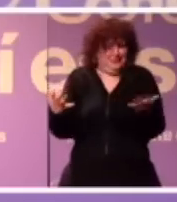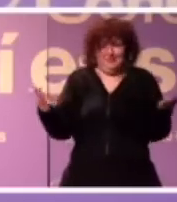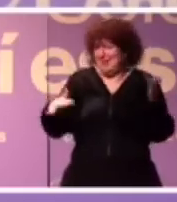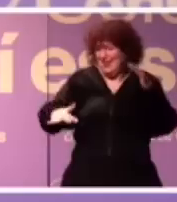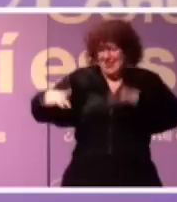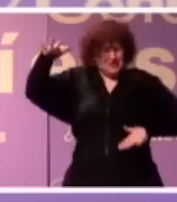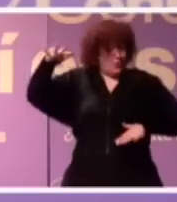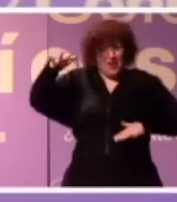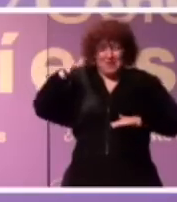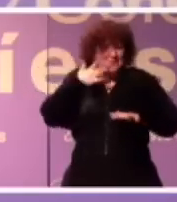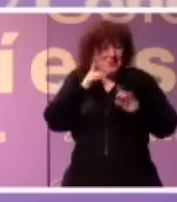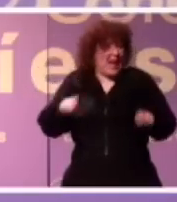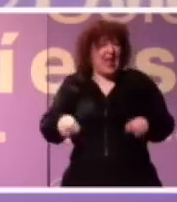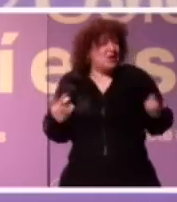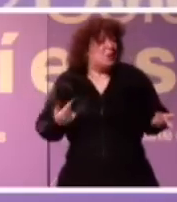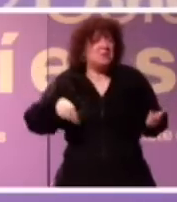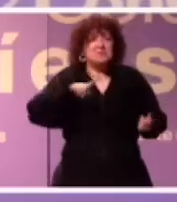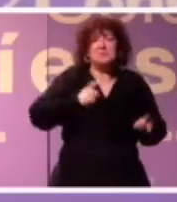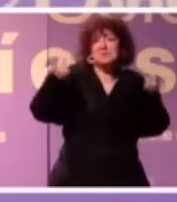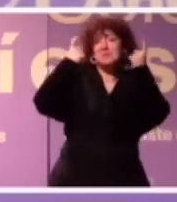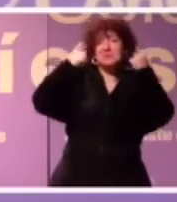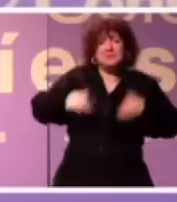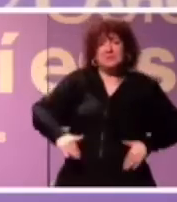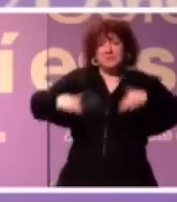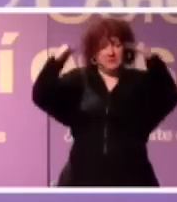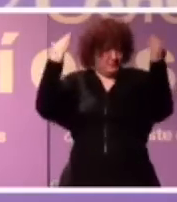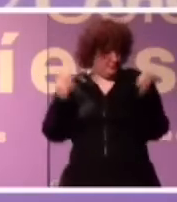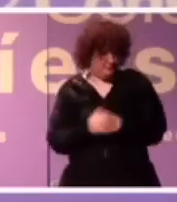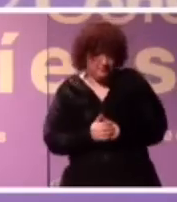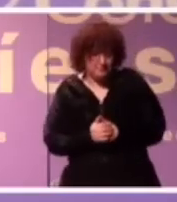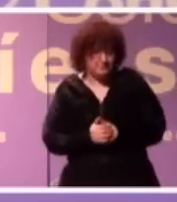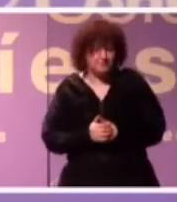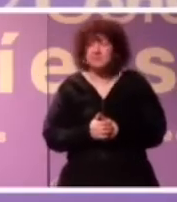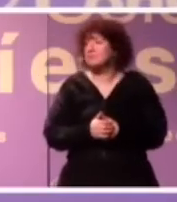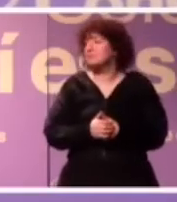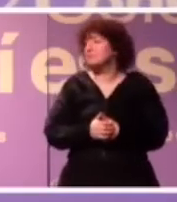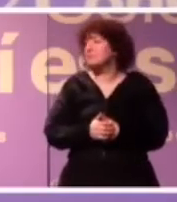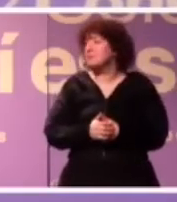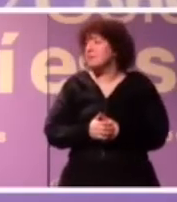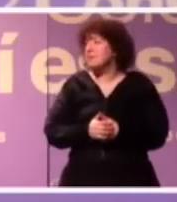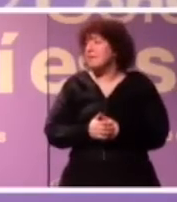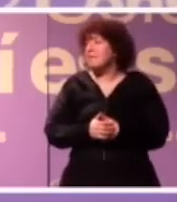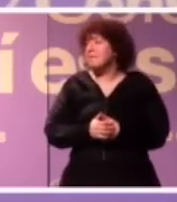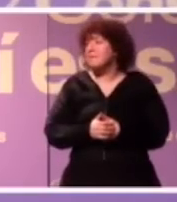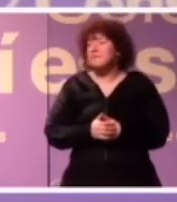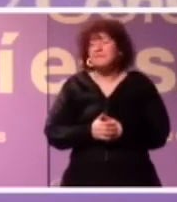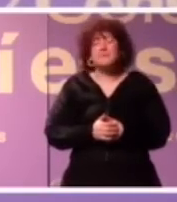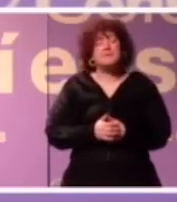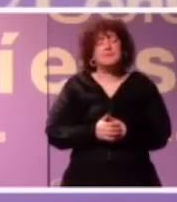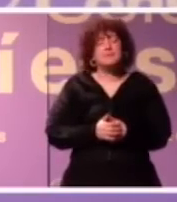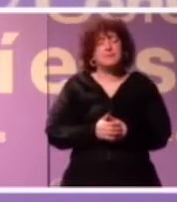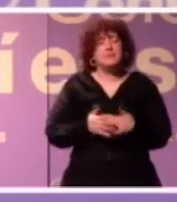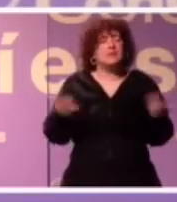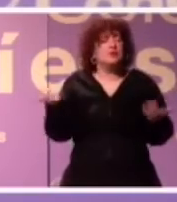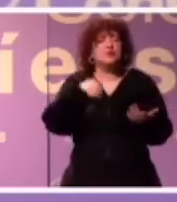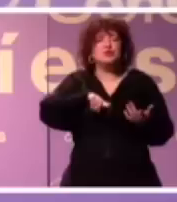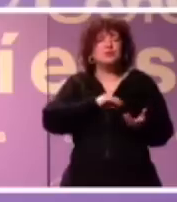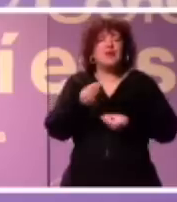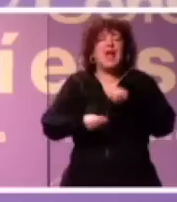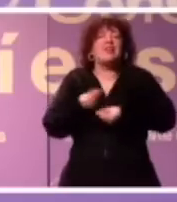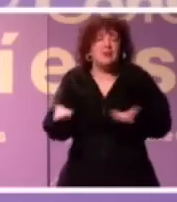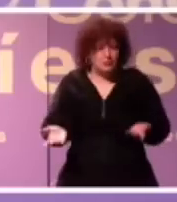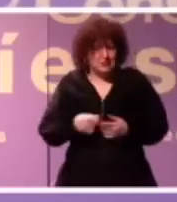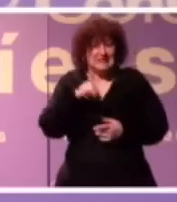casi natural en la que hemos sido casi todas las que estamos aquí educadas frente a esto que es